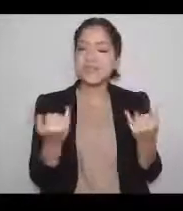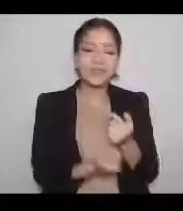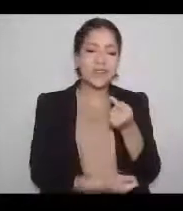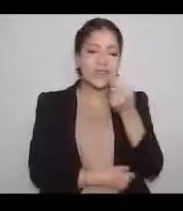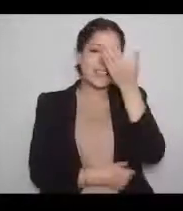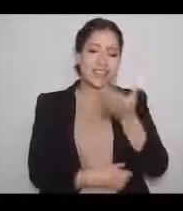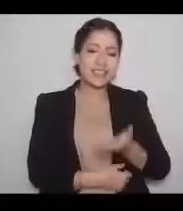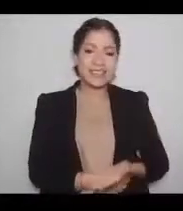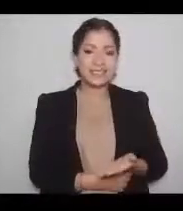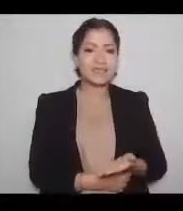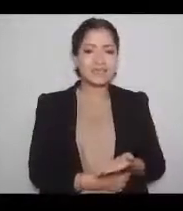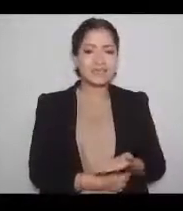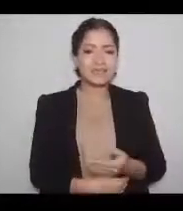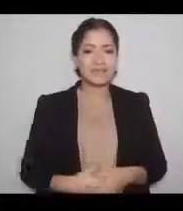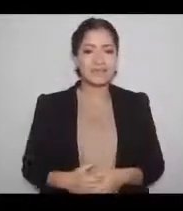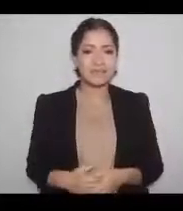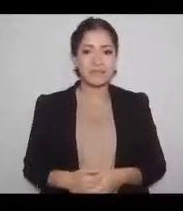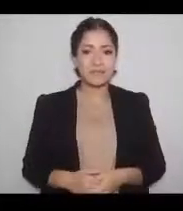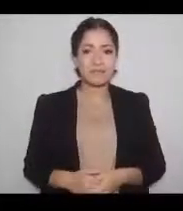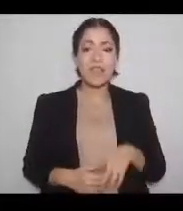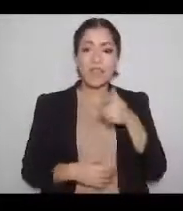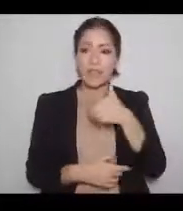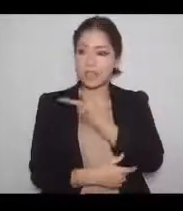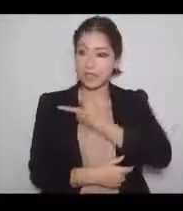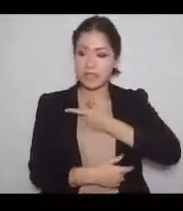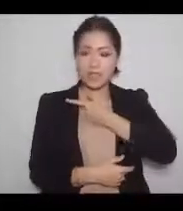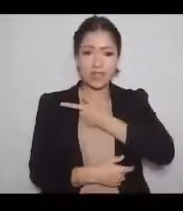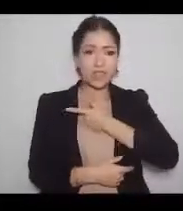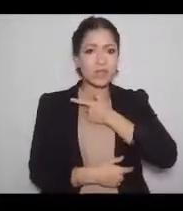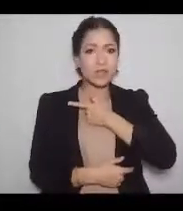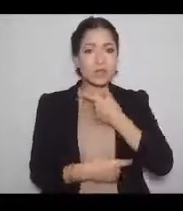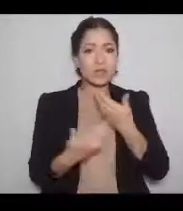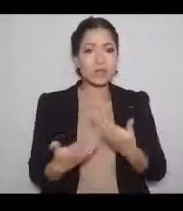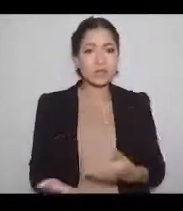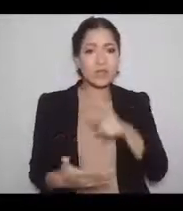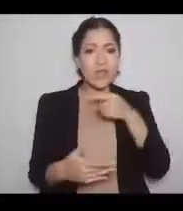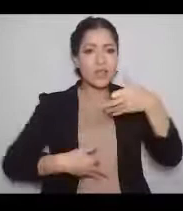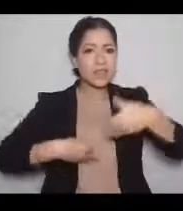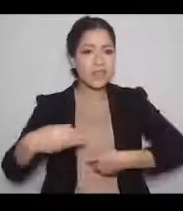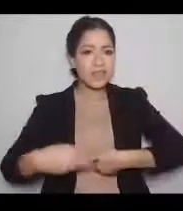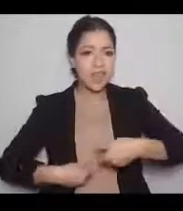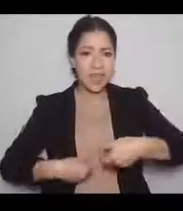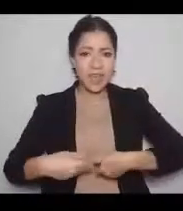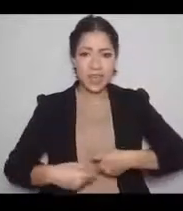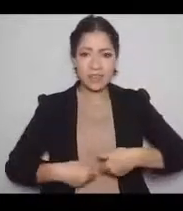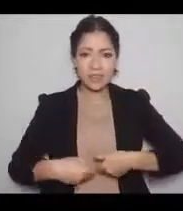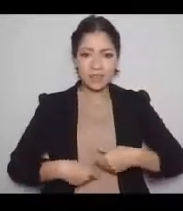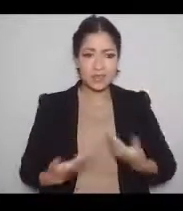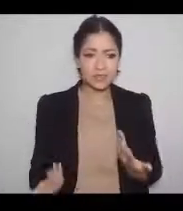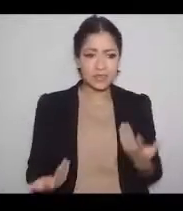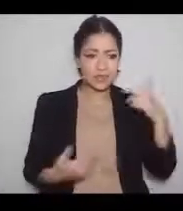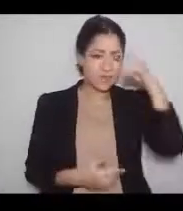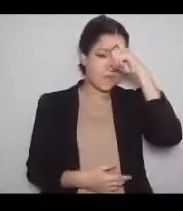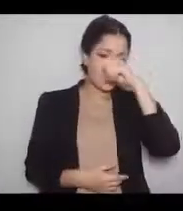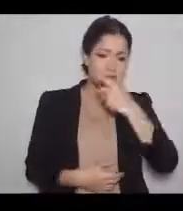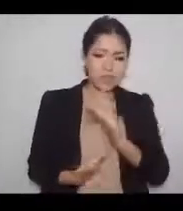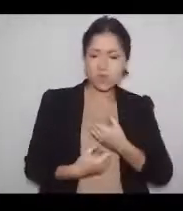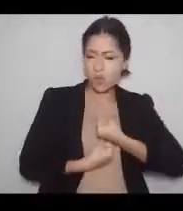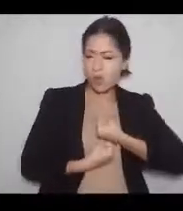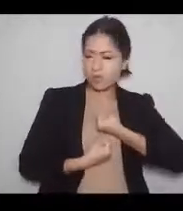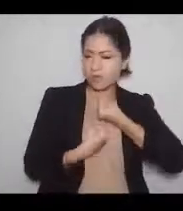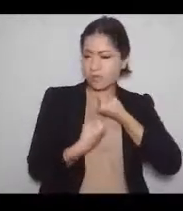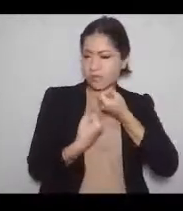lleno, piensas que algo falta. Me gustan las catacumbas. El teatro de búsqueda. La expresión sublime